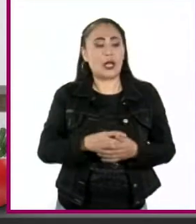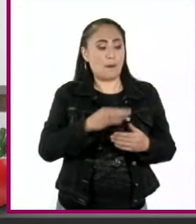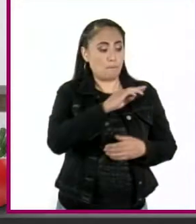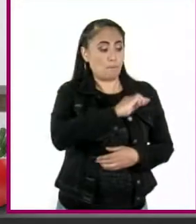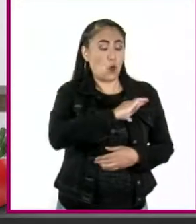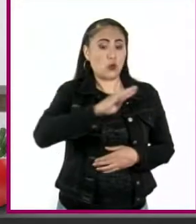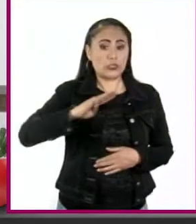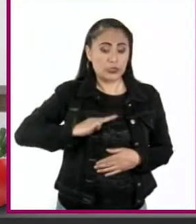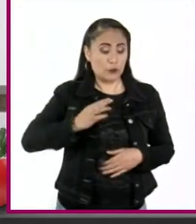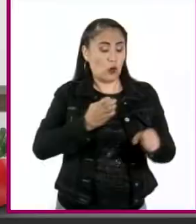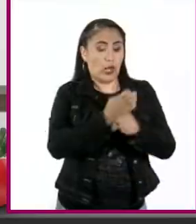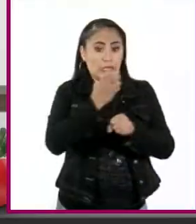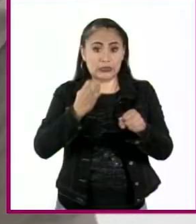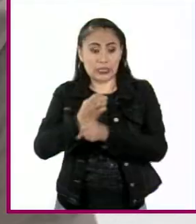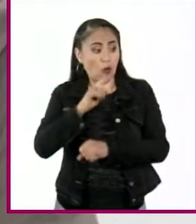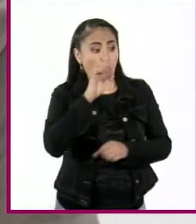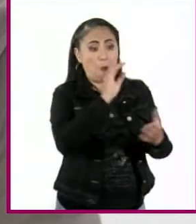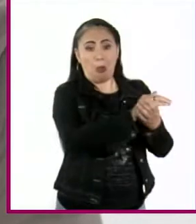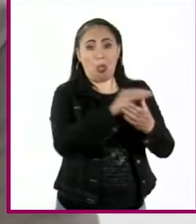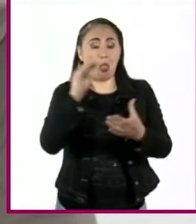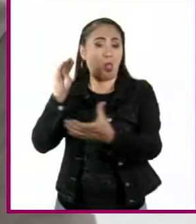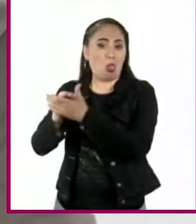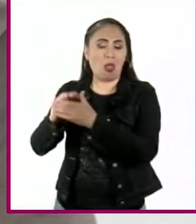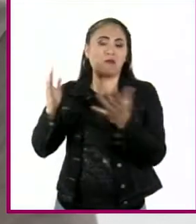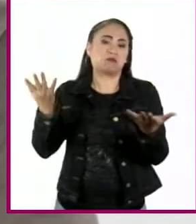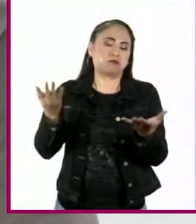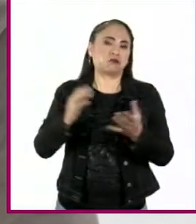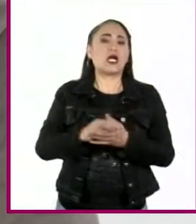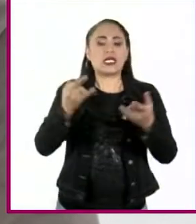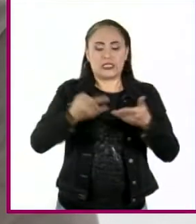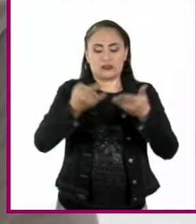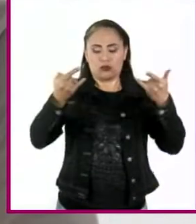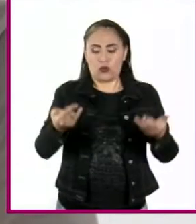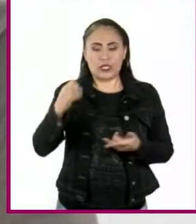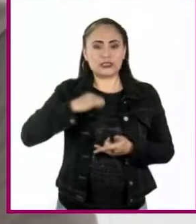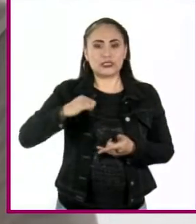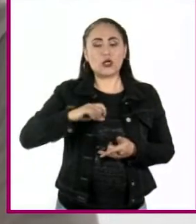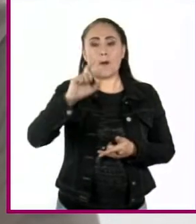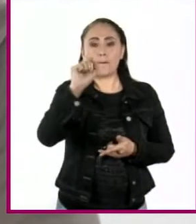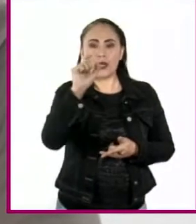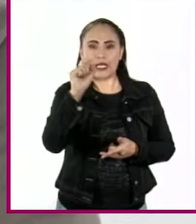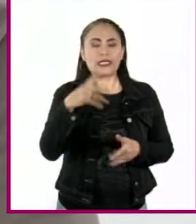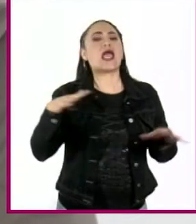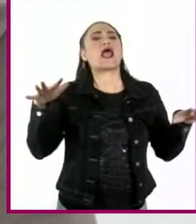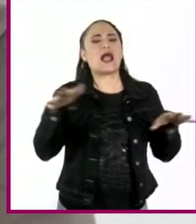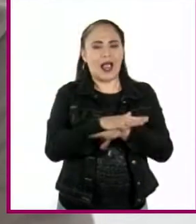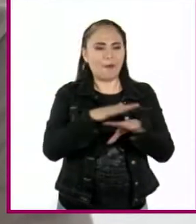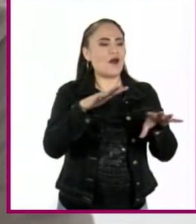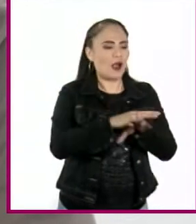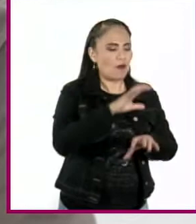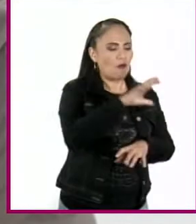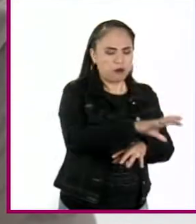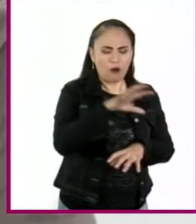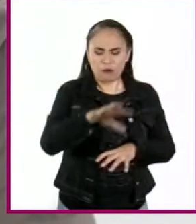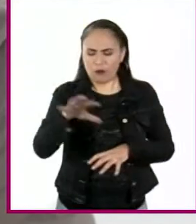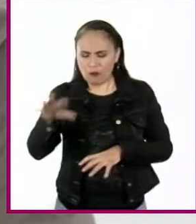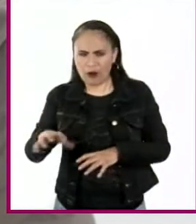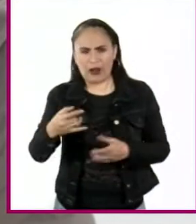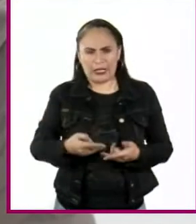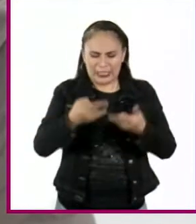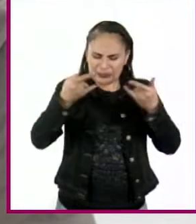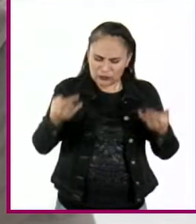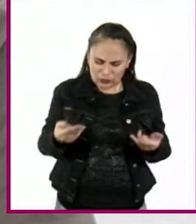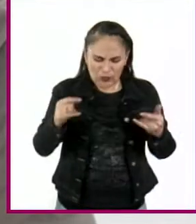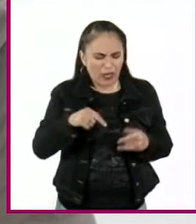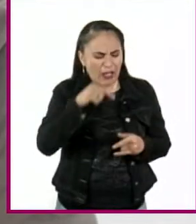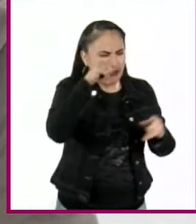municipios y los estados no tenían cabida. La historia a fines del siglo XX ha generado nuevos campos de estudio, entre ellos el estudio de la